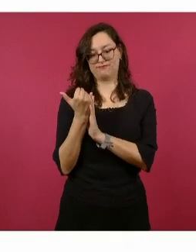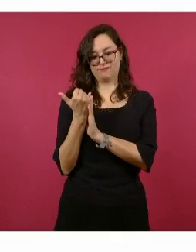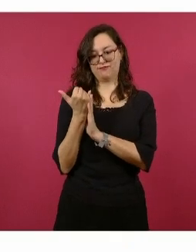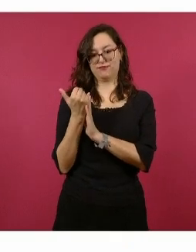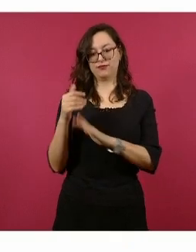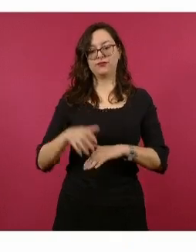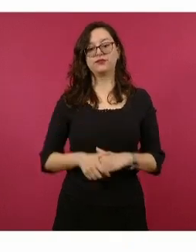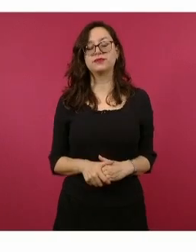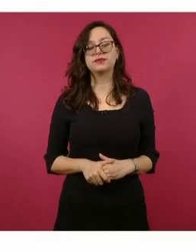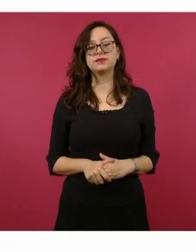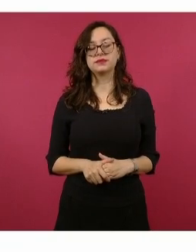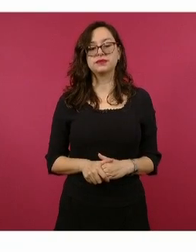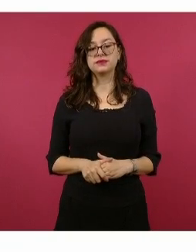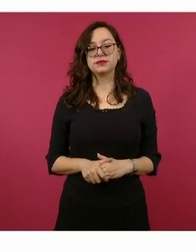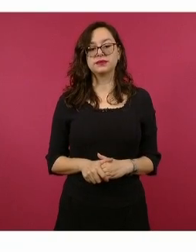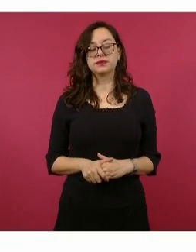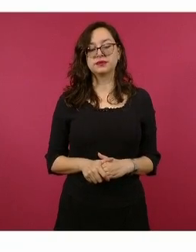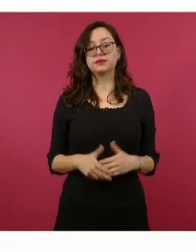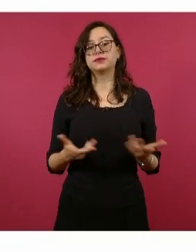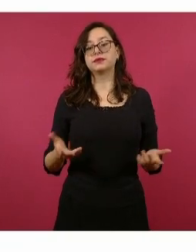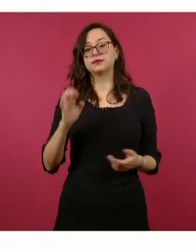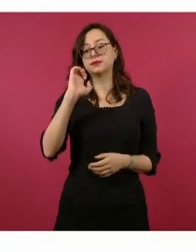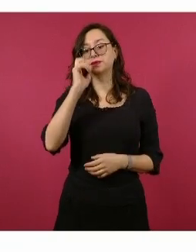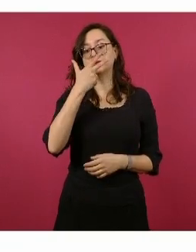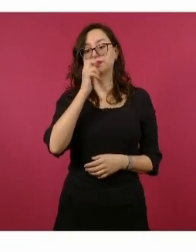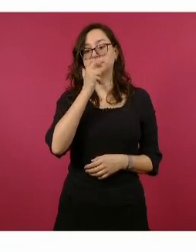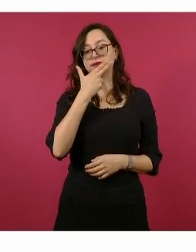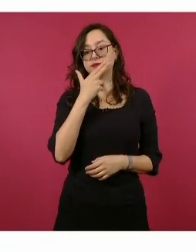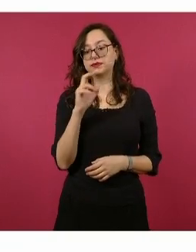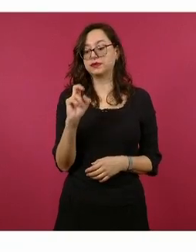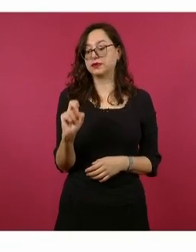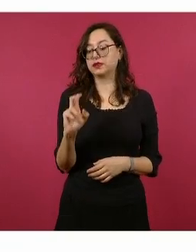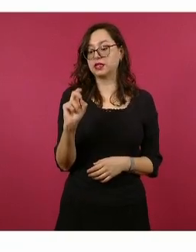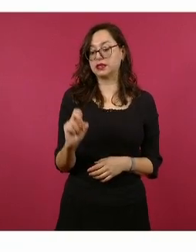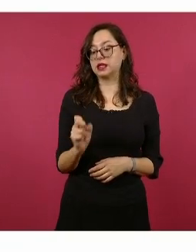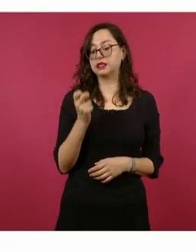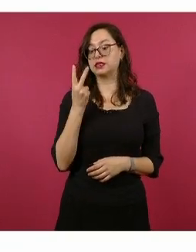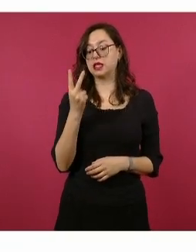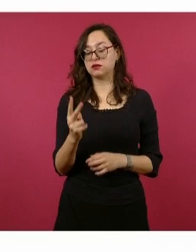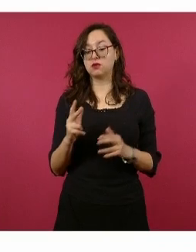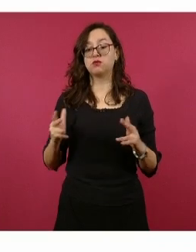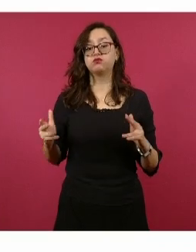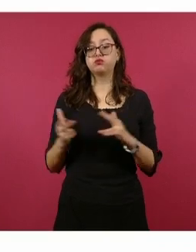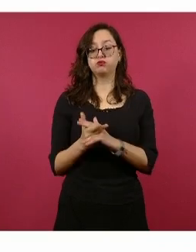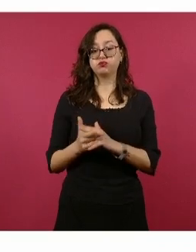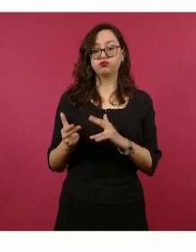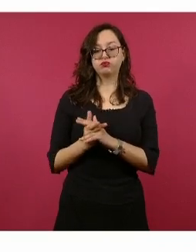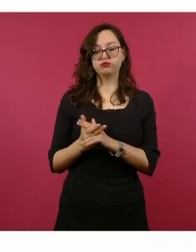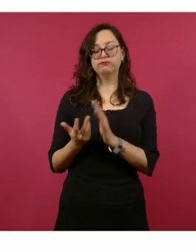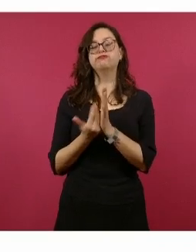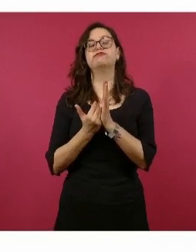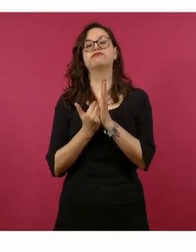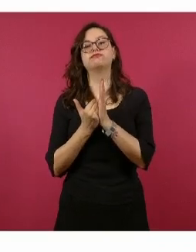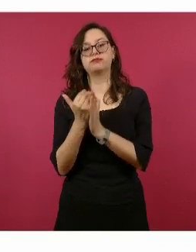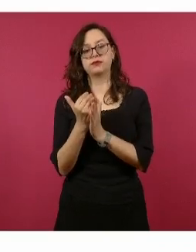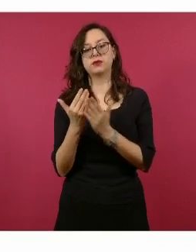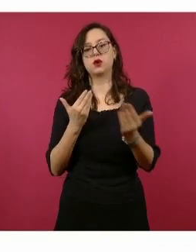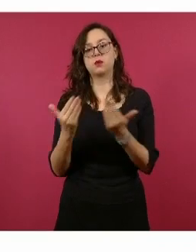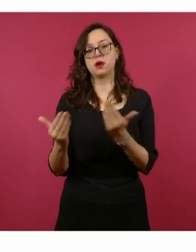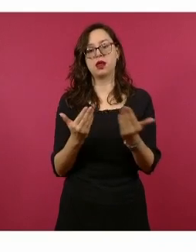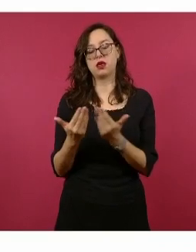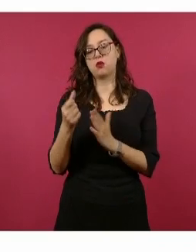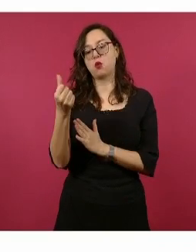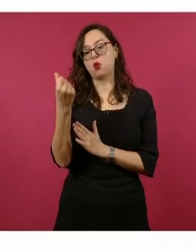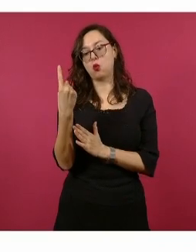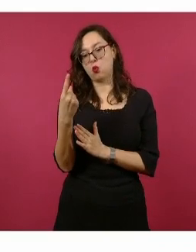Y en el caso de Chihuahua, 32 homicidios más que el mes anterior. Adelante. En